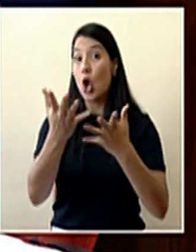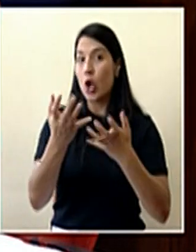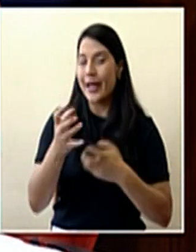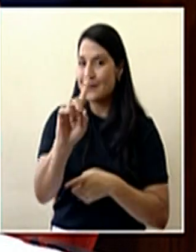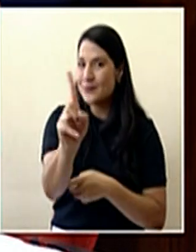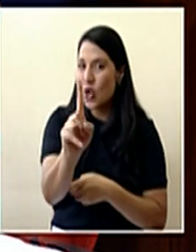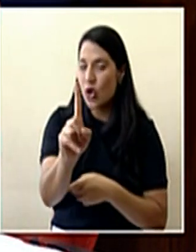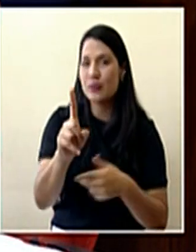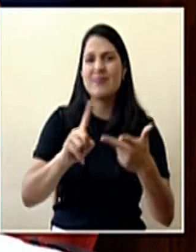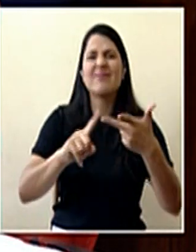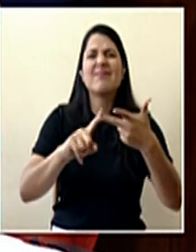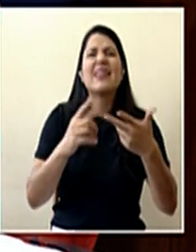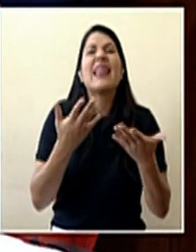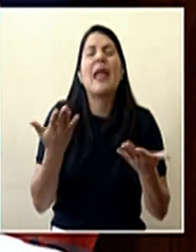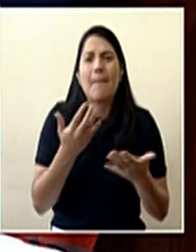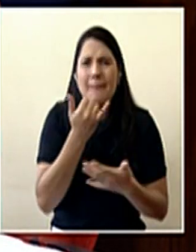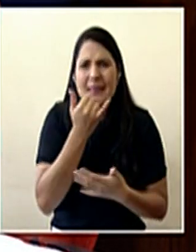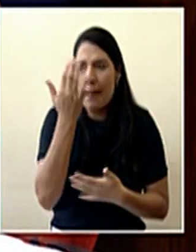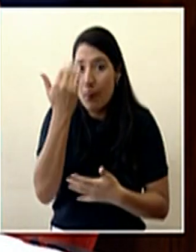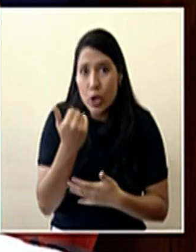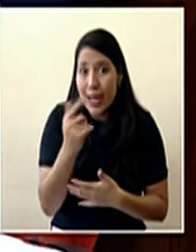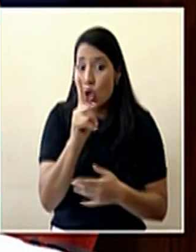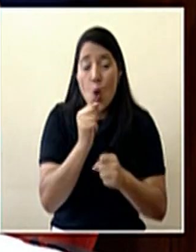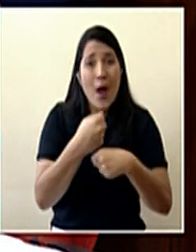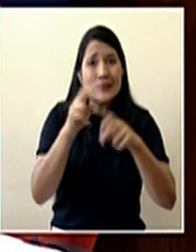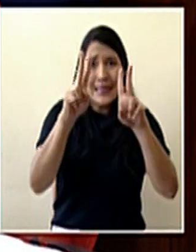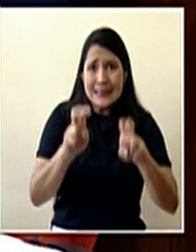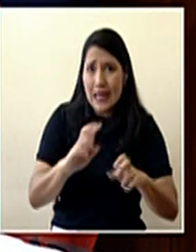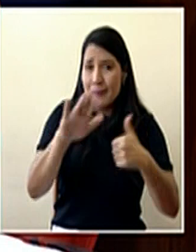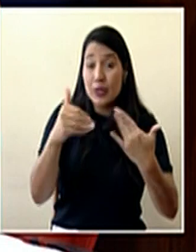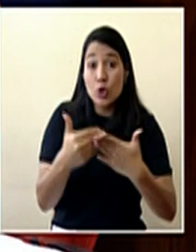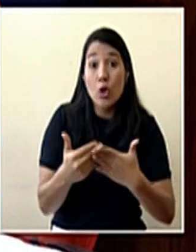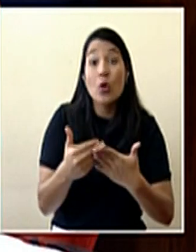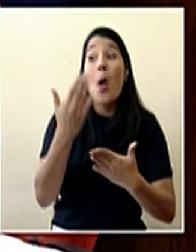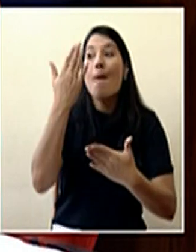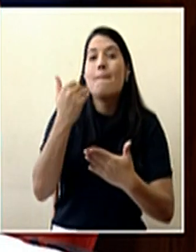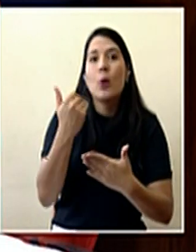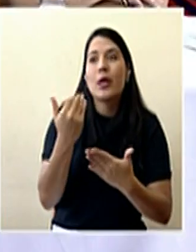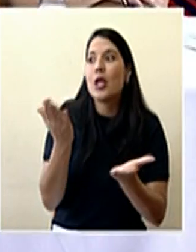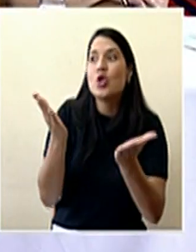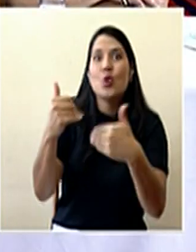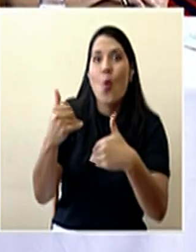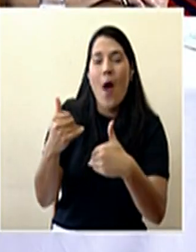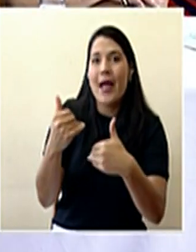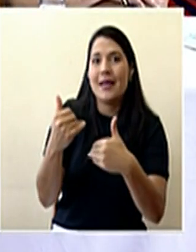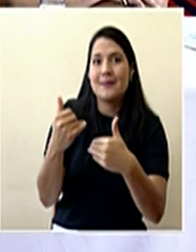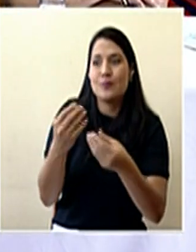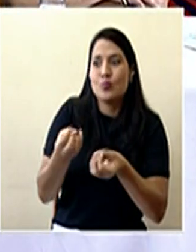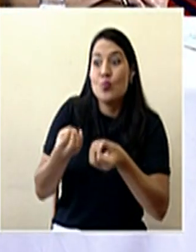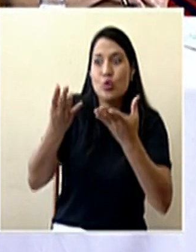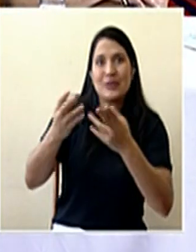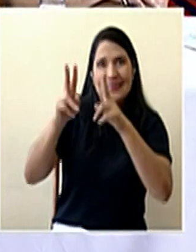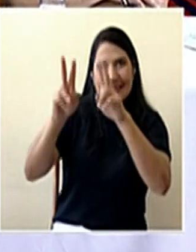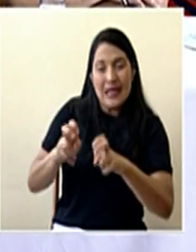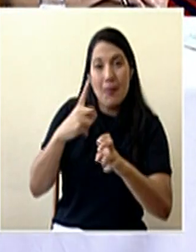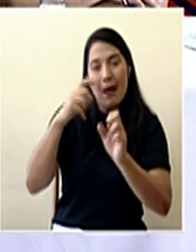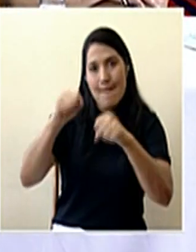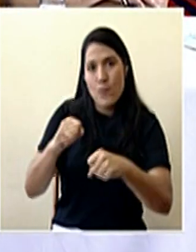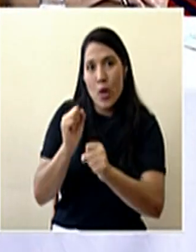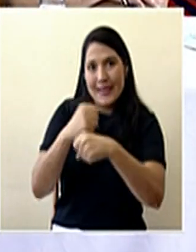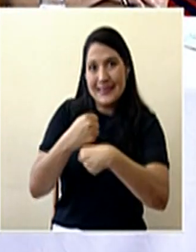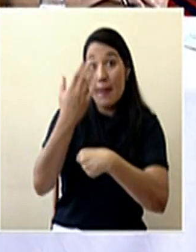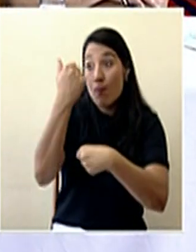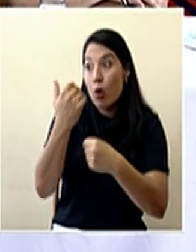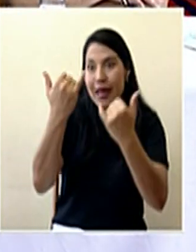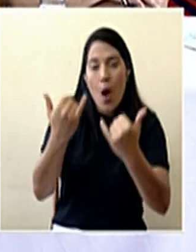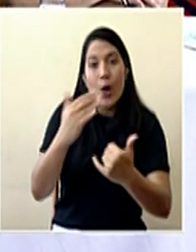la disponibilidad de las pruebas adecuadas que nos funcionen para mapear todo el país. Yo quiero agregar que las